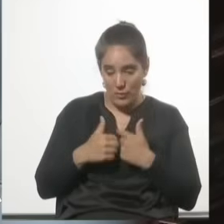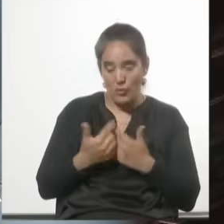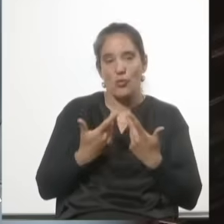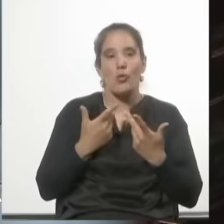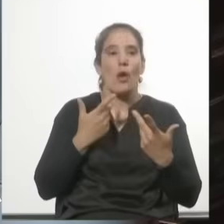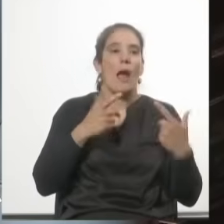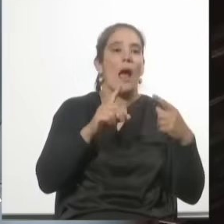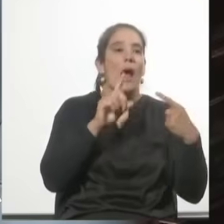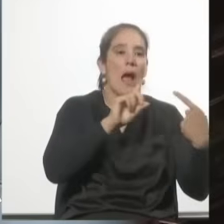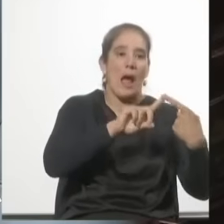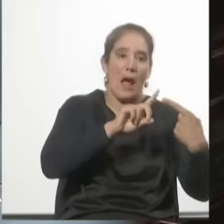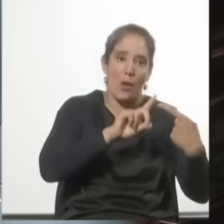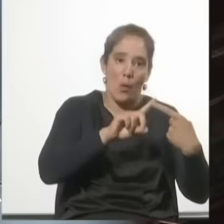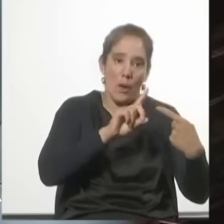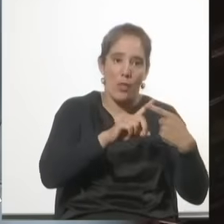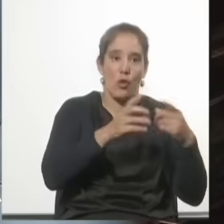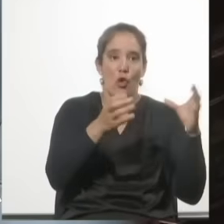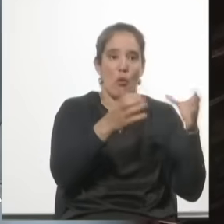de la Armada,